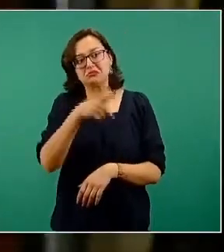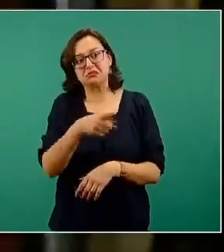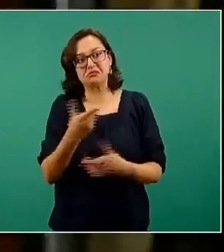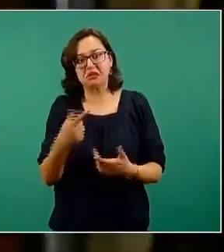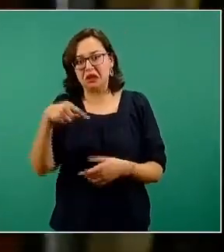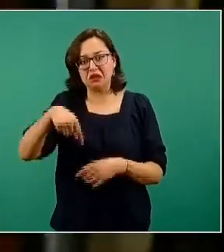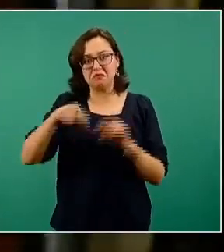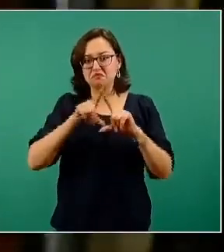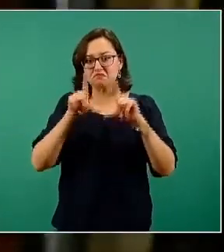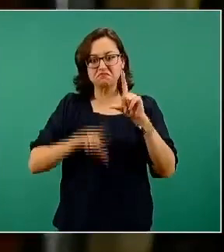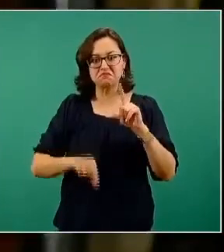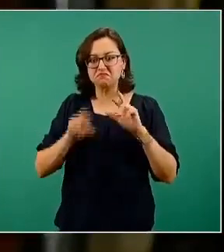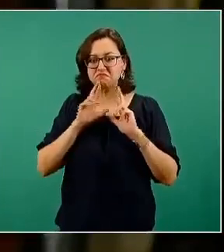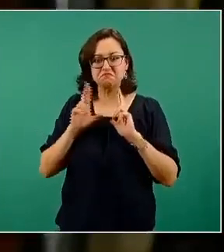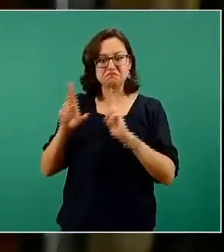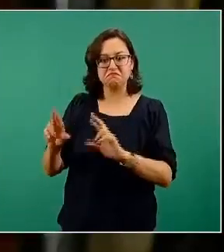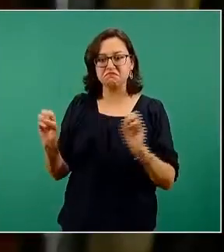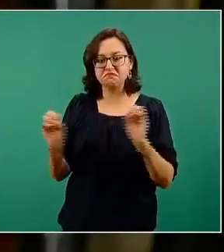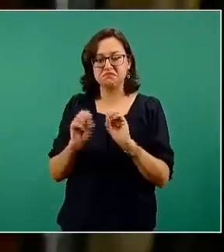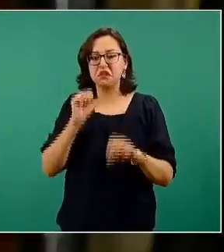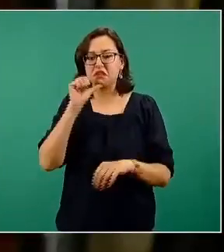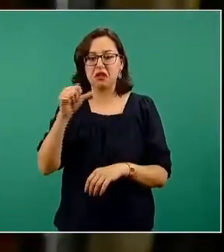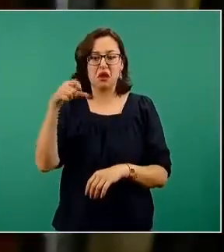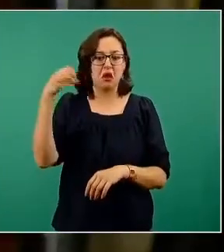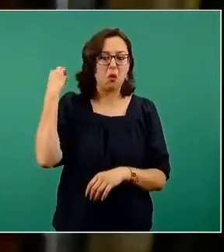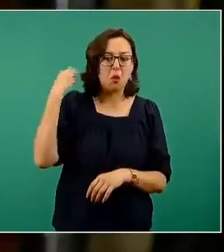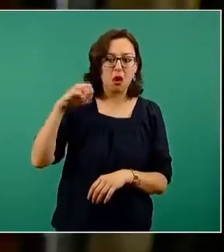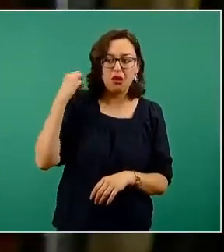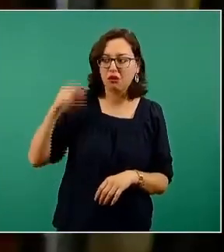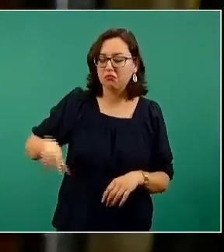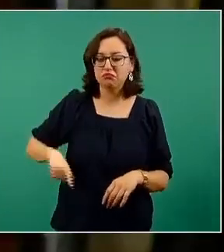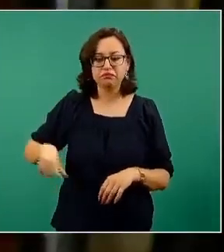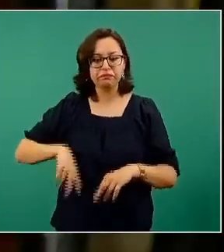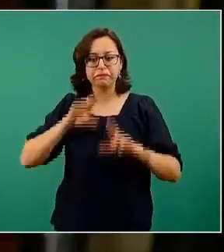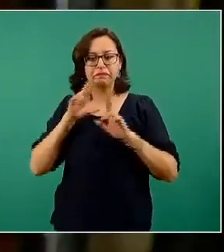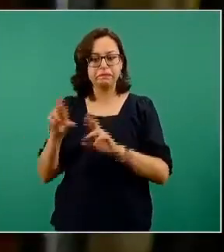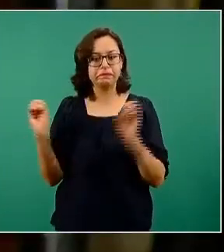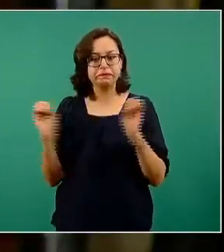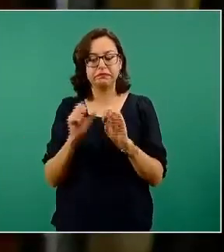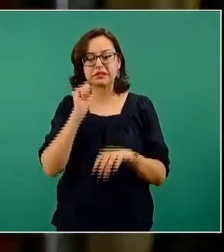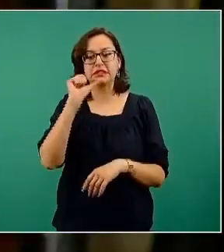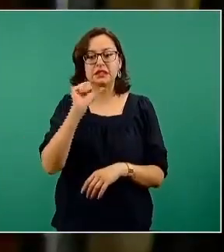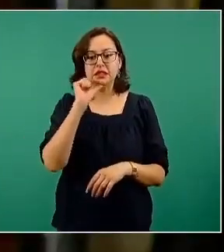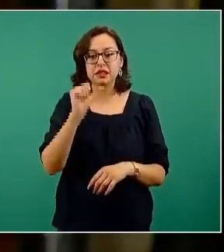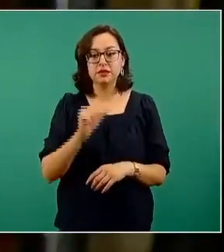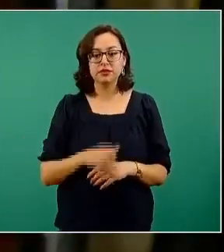también cabe mencionarlo, del gobierno de Oaxaca. Hay otra también situación, saber